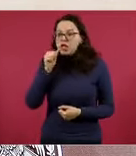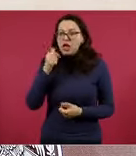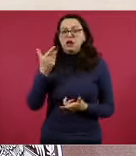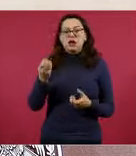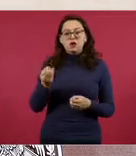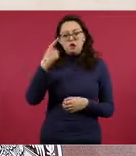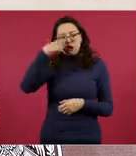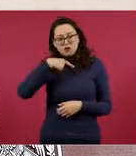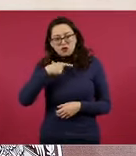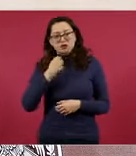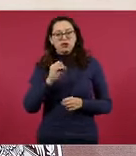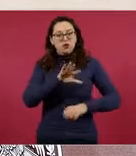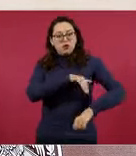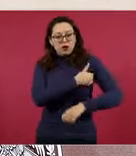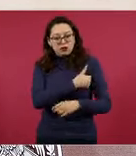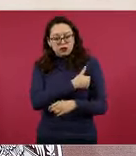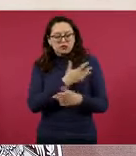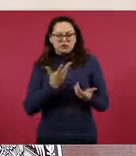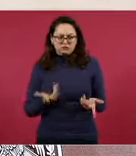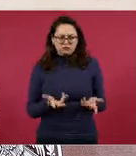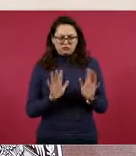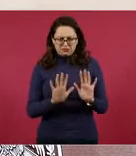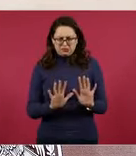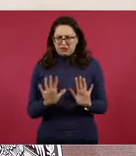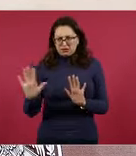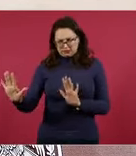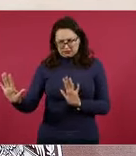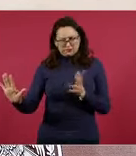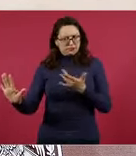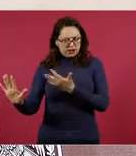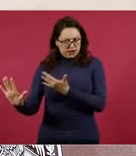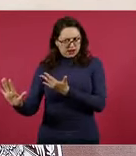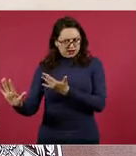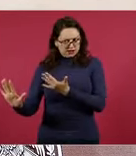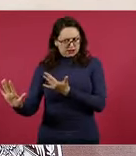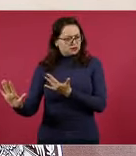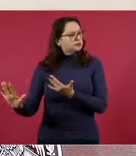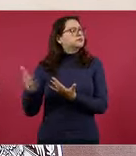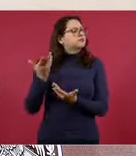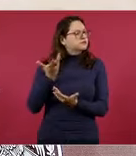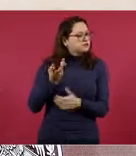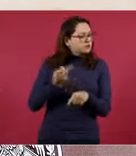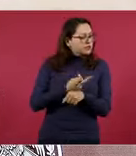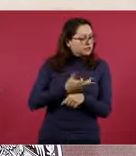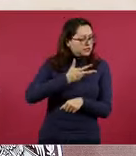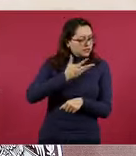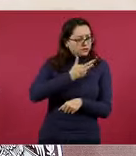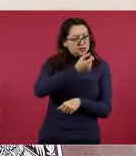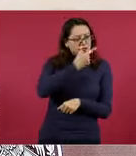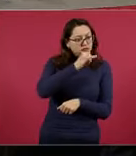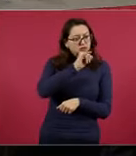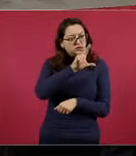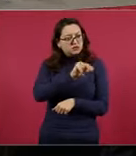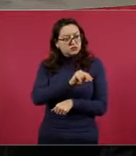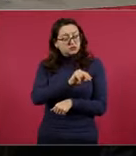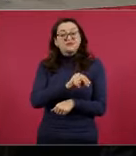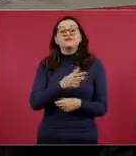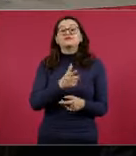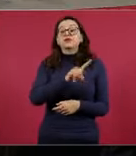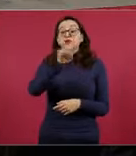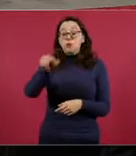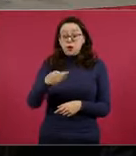las instituciones tienen todo el derecho de verificar en su propio sistema si tienen ese medicamento a la mano. Si la